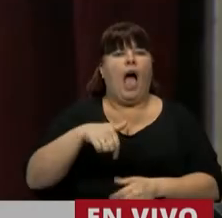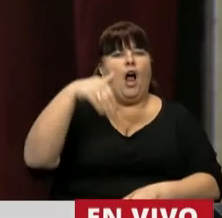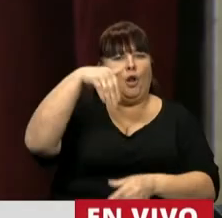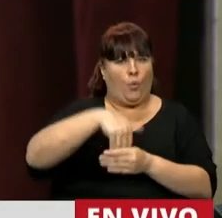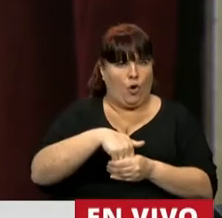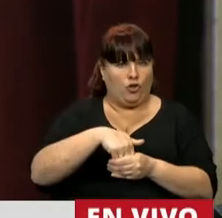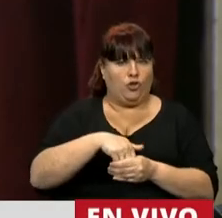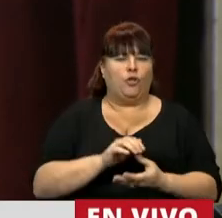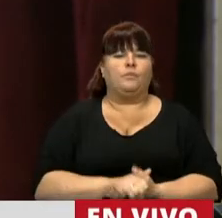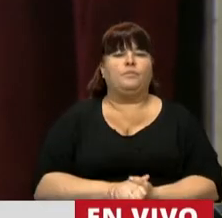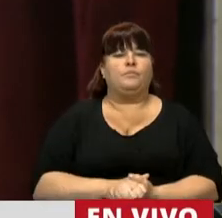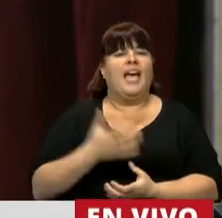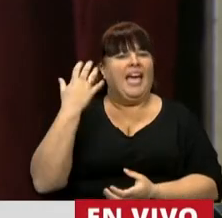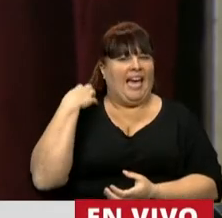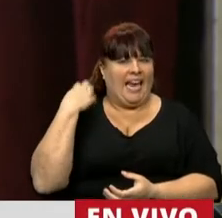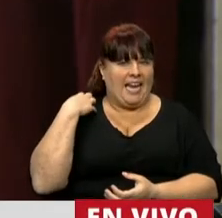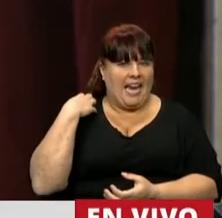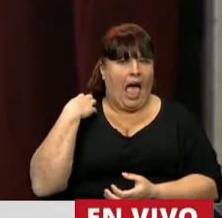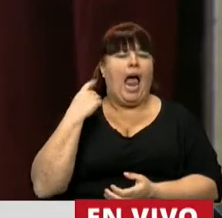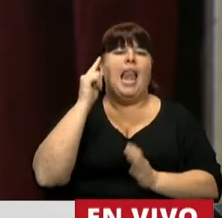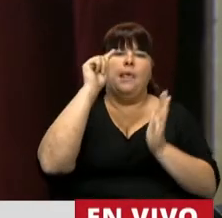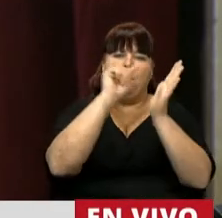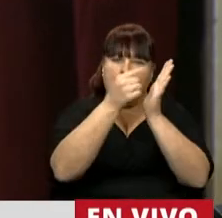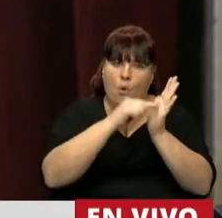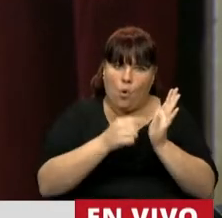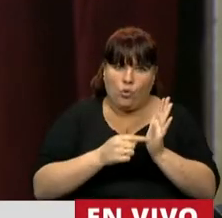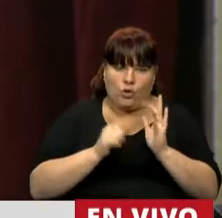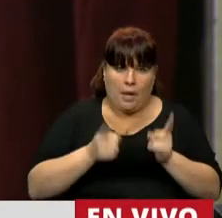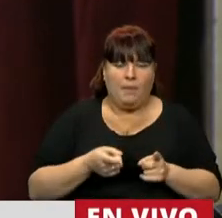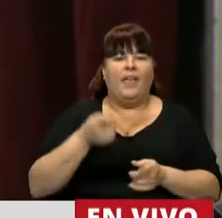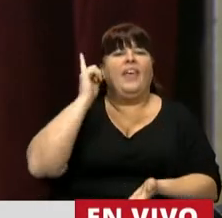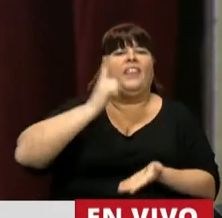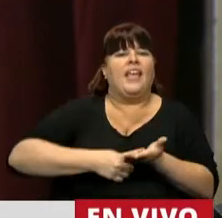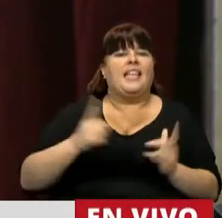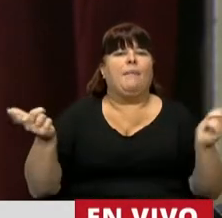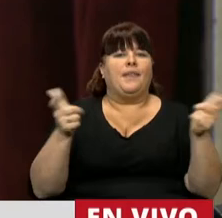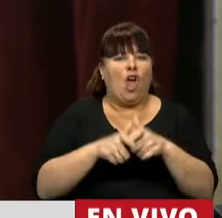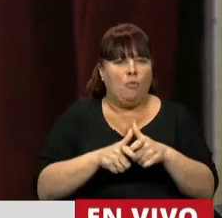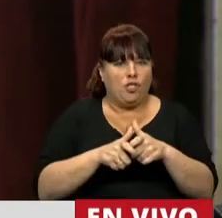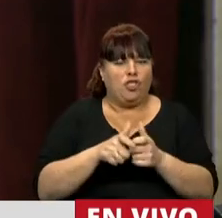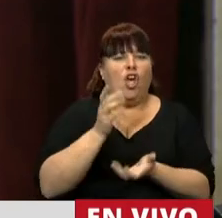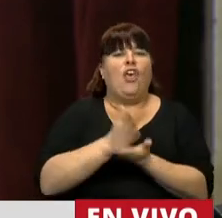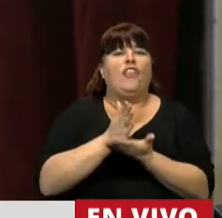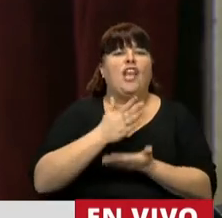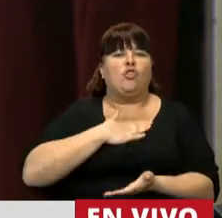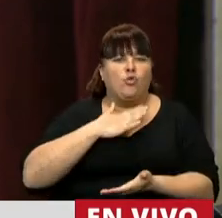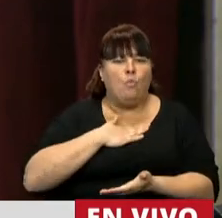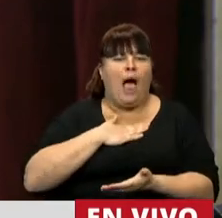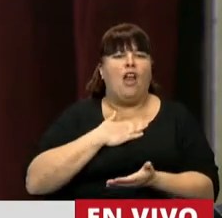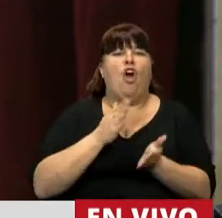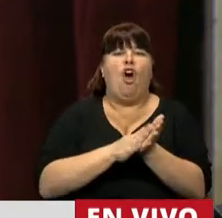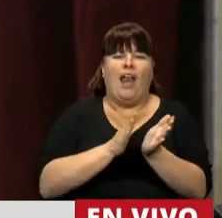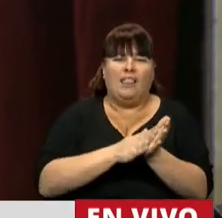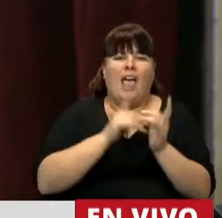a votar en general y en particular el dictamen de las comisiones de Derechos Humanos y